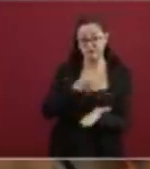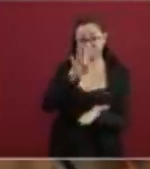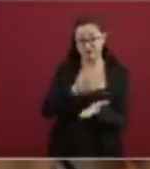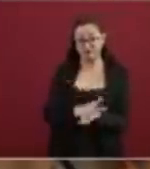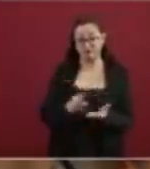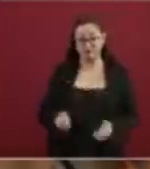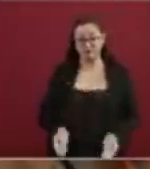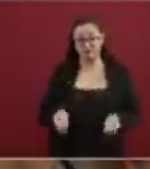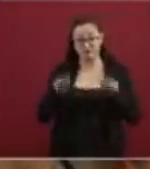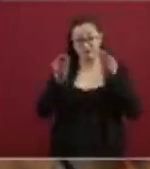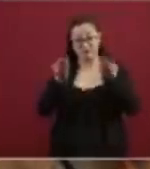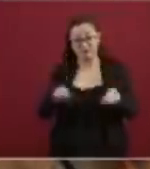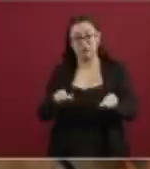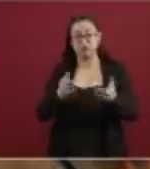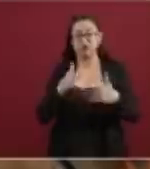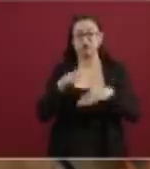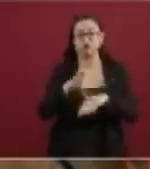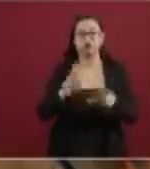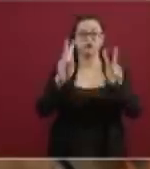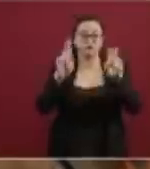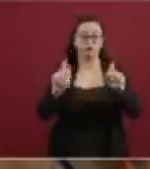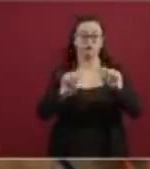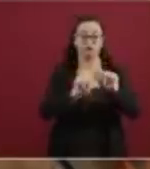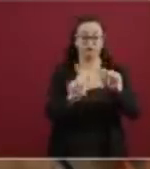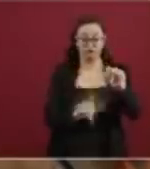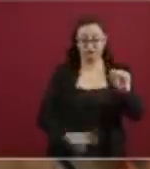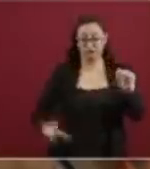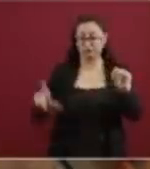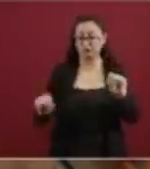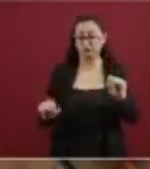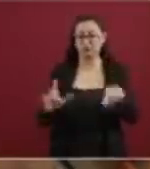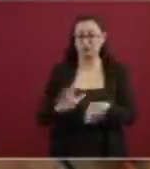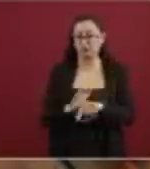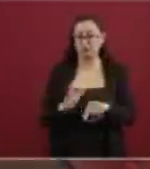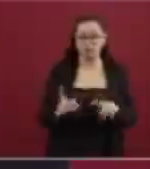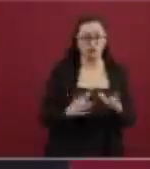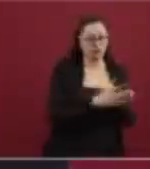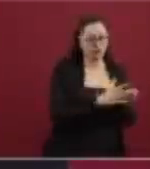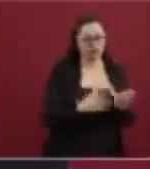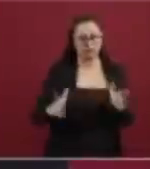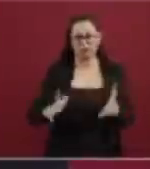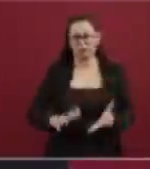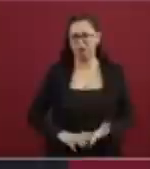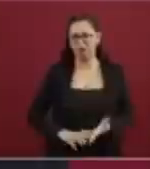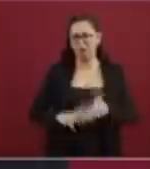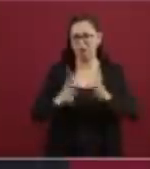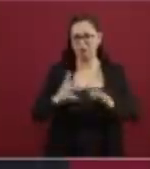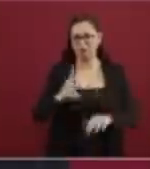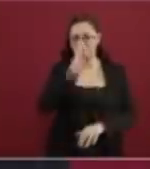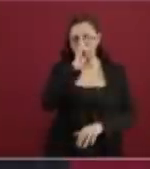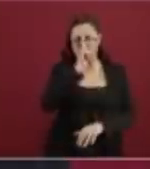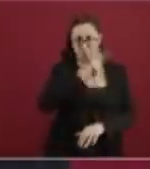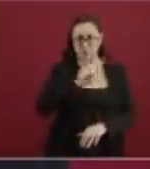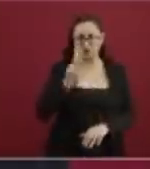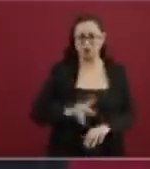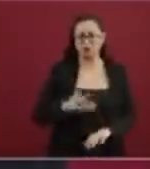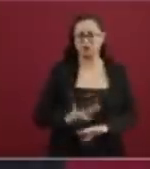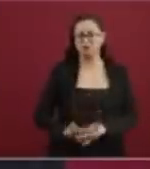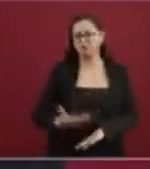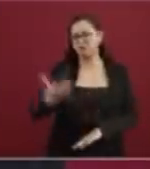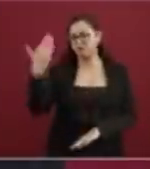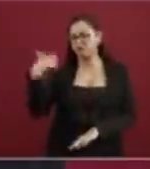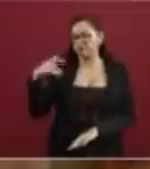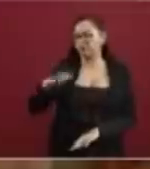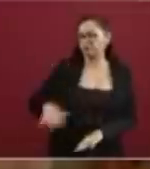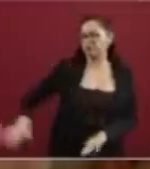la nación, toda vez de que la inseguridad fue uno de los principales reclamos que recibió usted